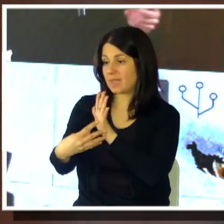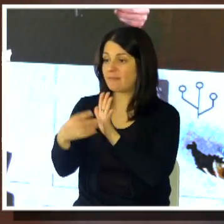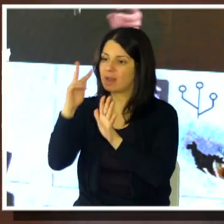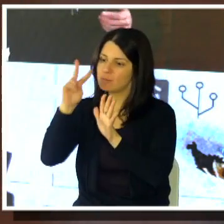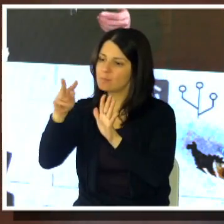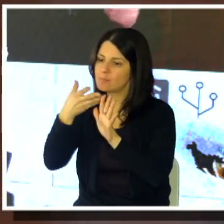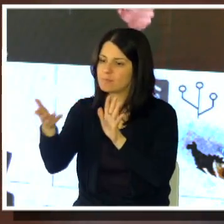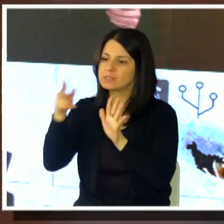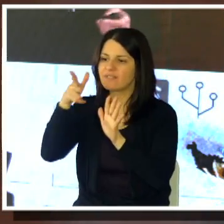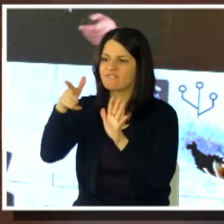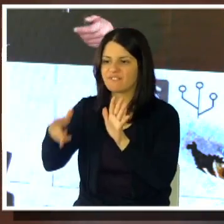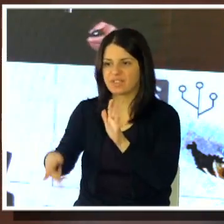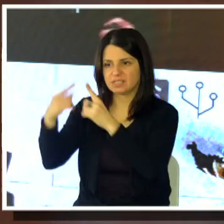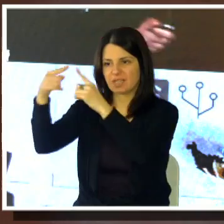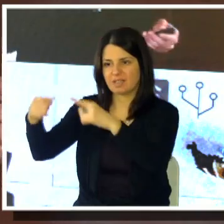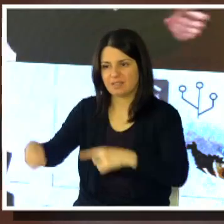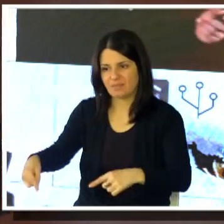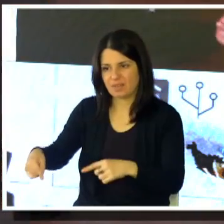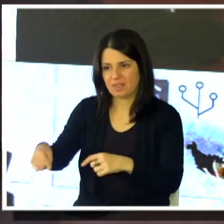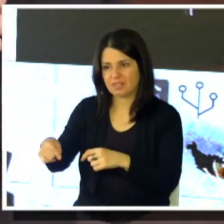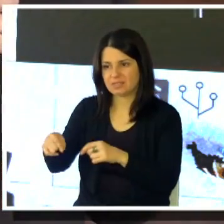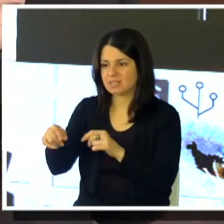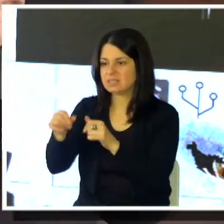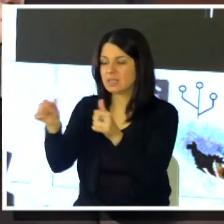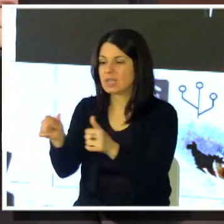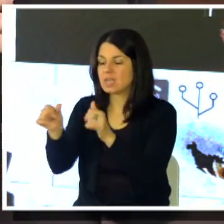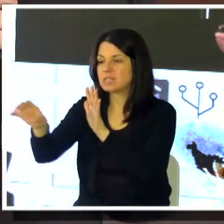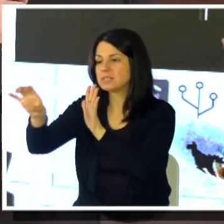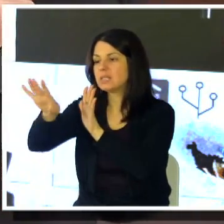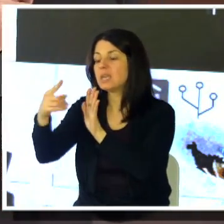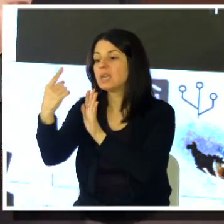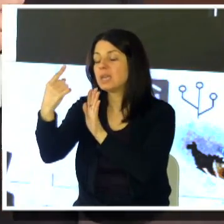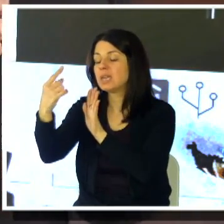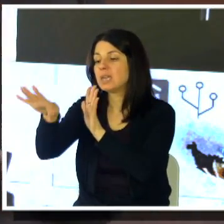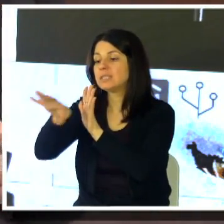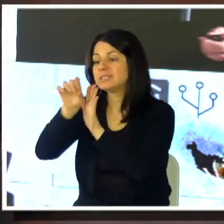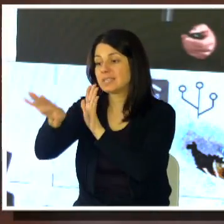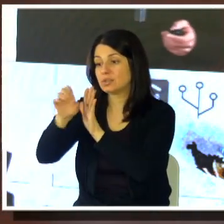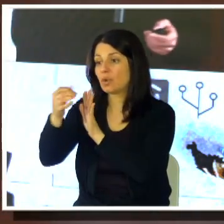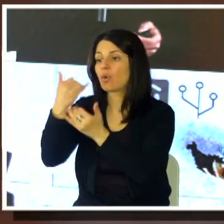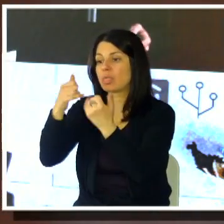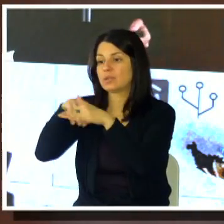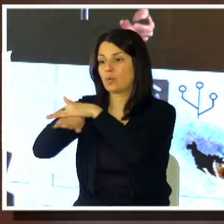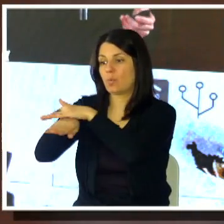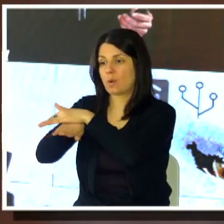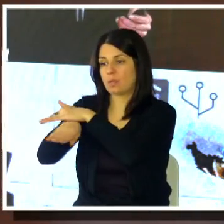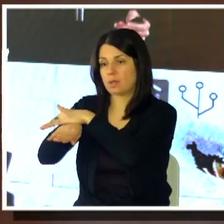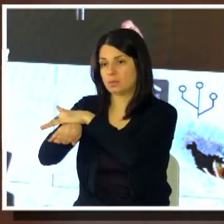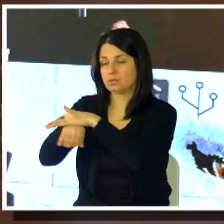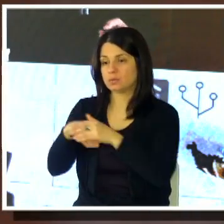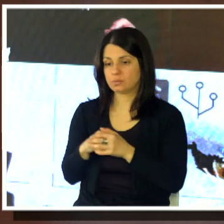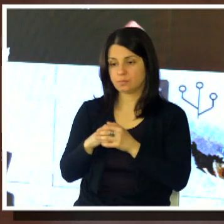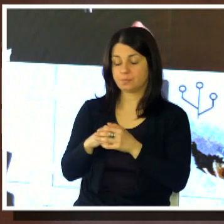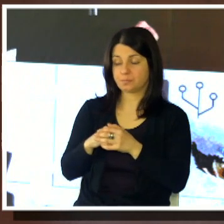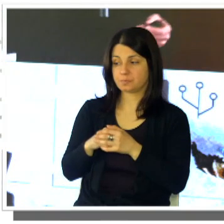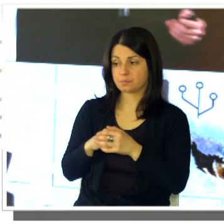fechas y los diferentes atributos de dicho sensor con los valores que tienen almacenados, ¿no?